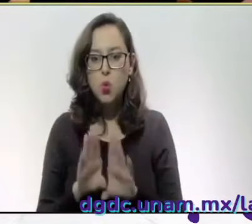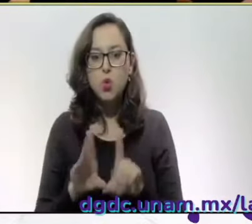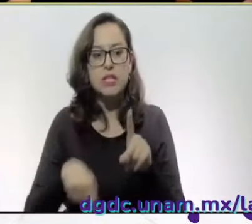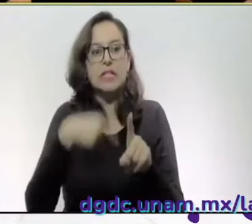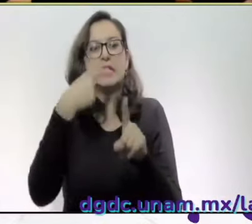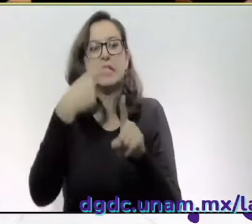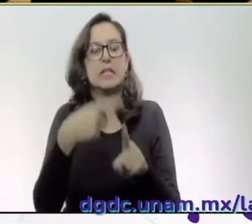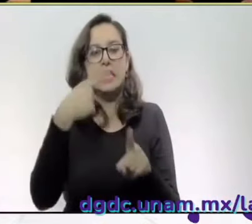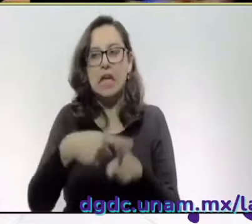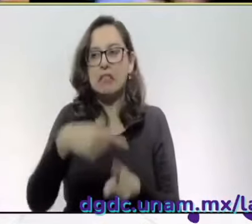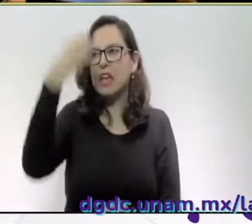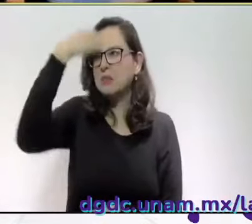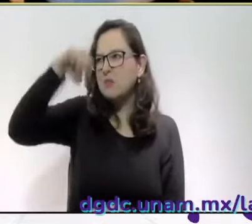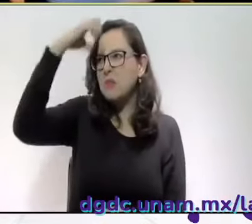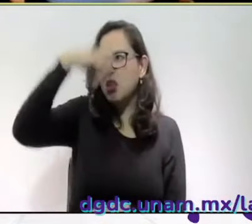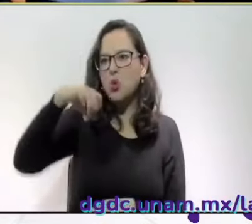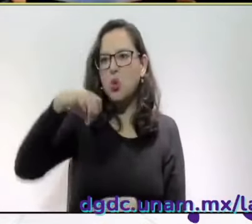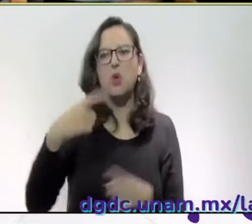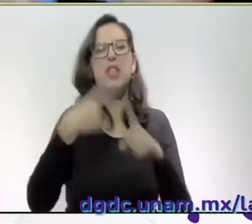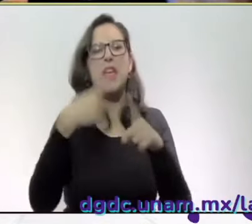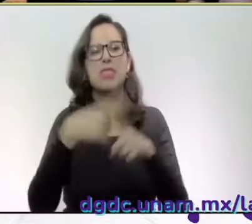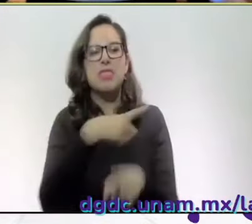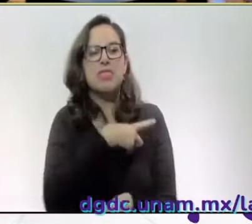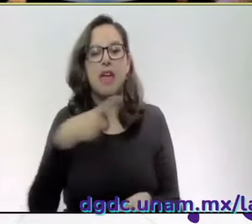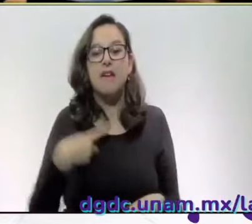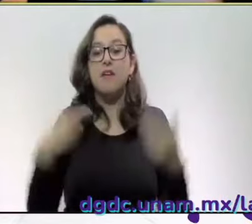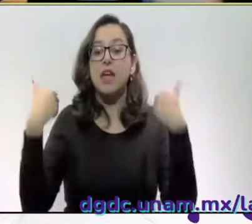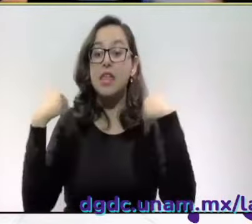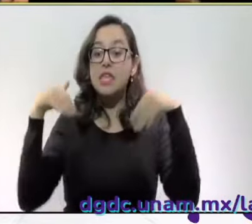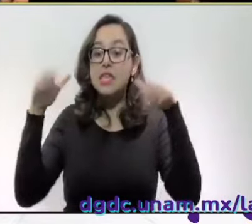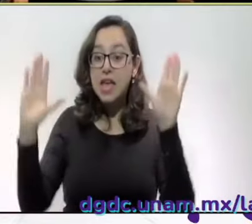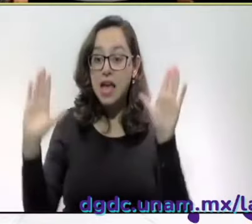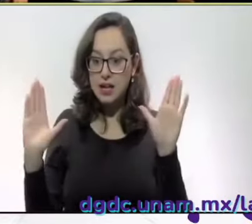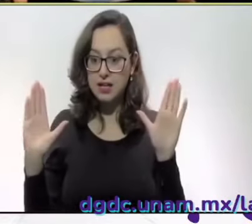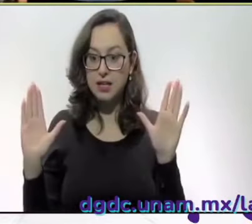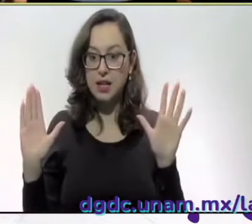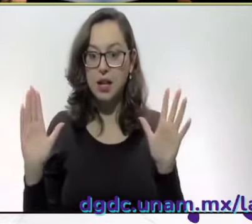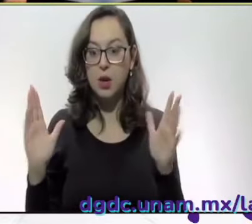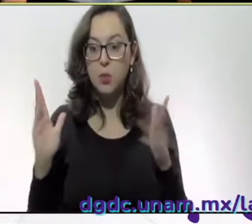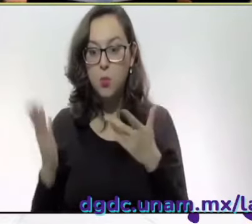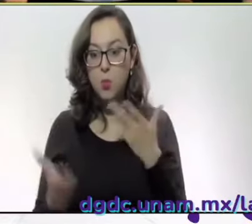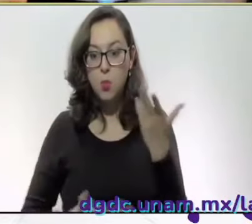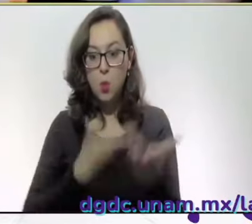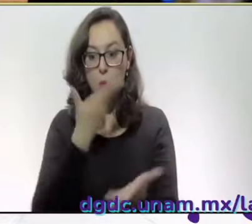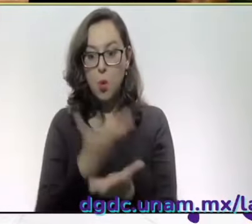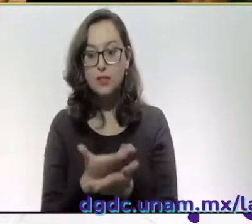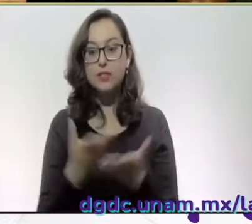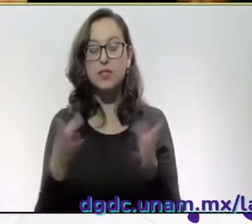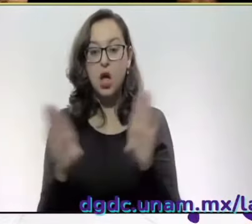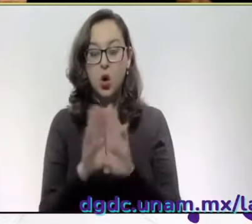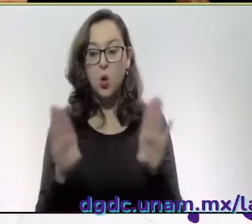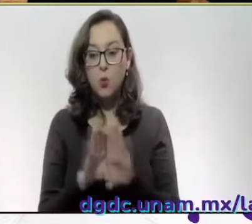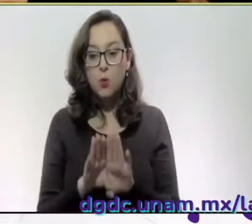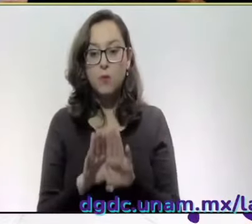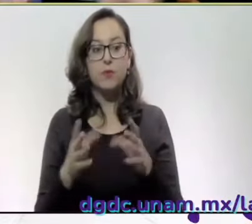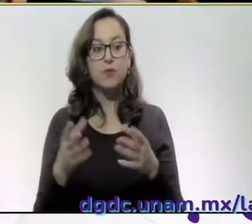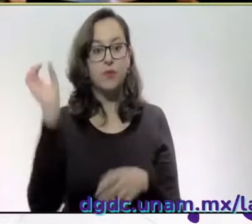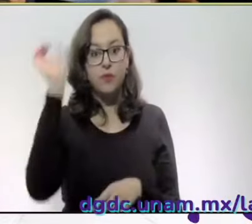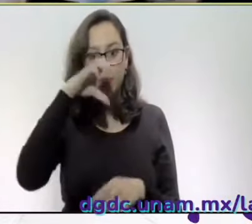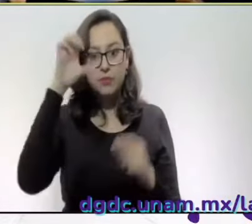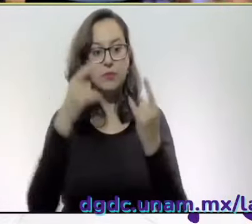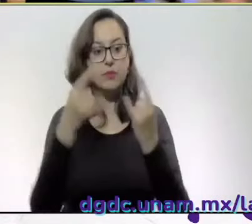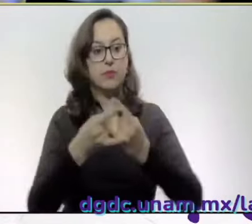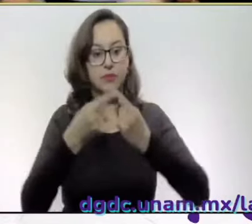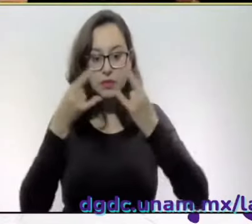los expertos, ¿no? Y se propone, digamos, contar la ciencia o contar las historias de ciencia